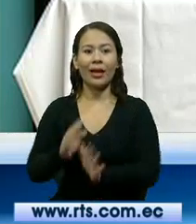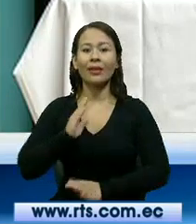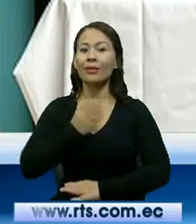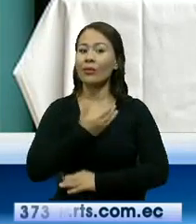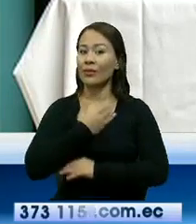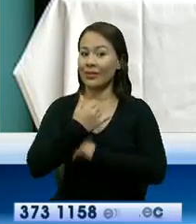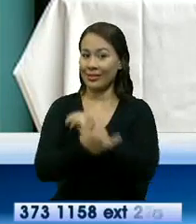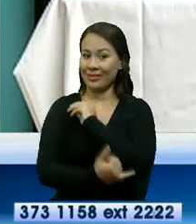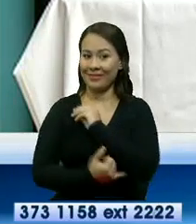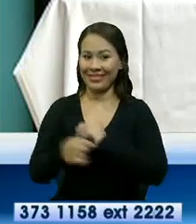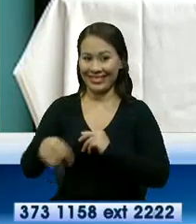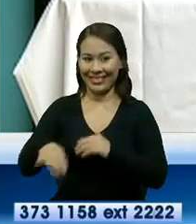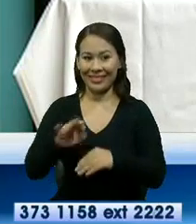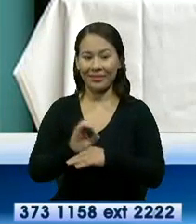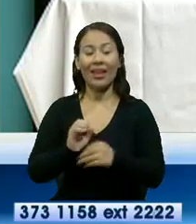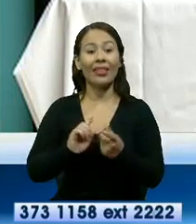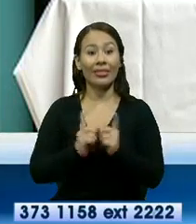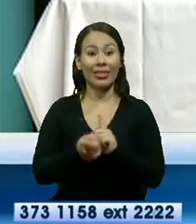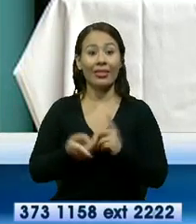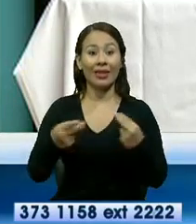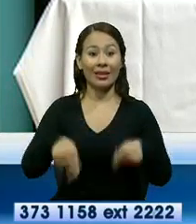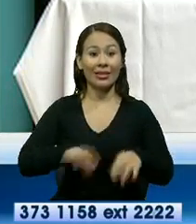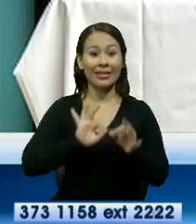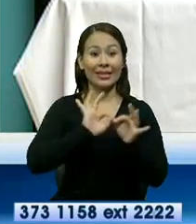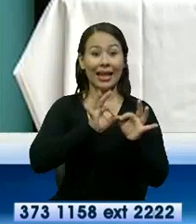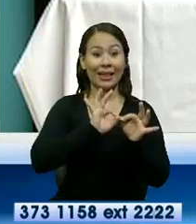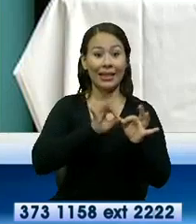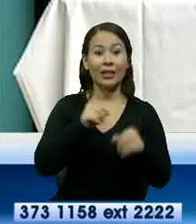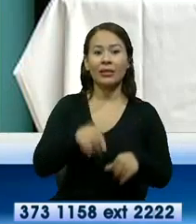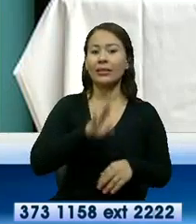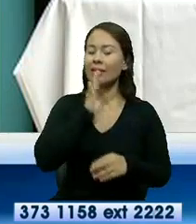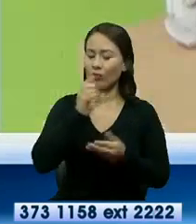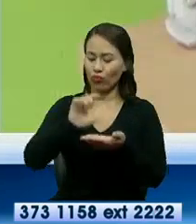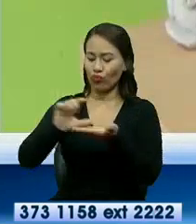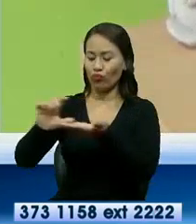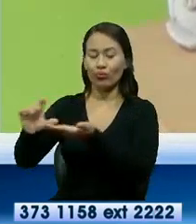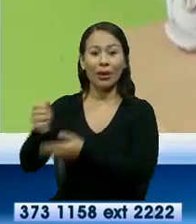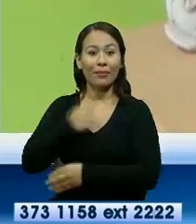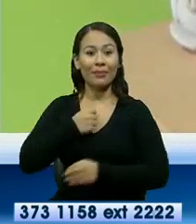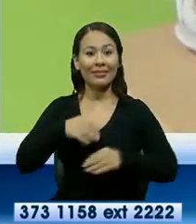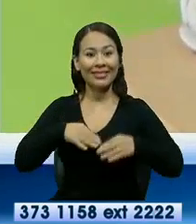país el Ecuador y Calderón donde se elabora la artesanía de